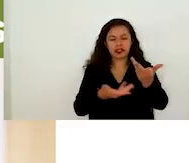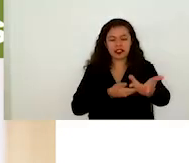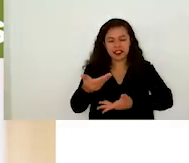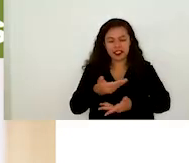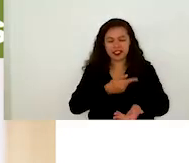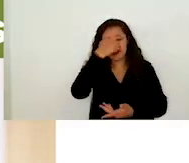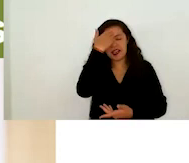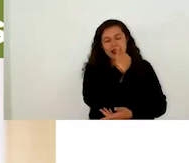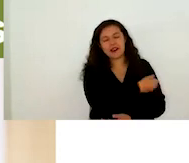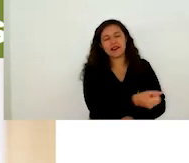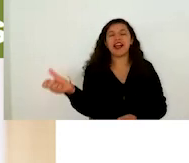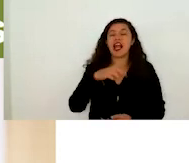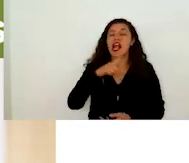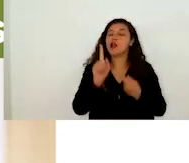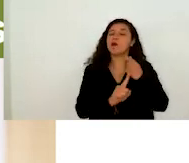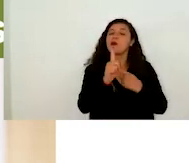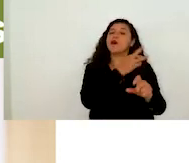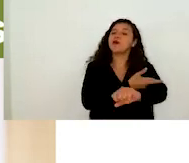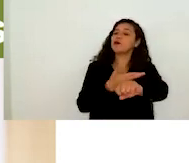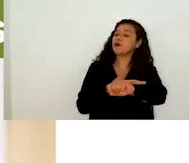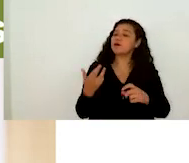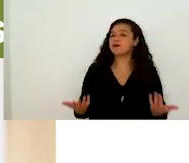talentos y resolver problemas